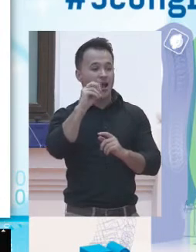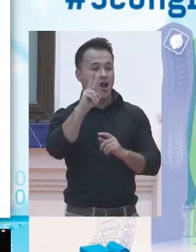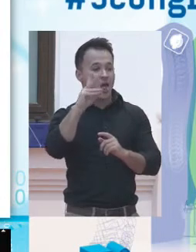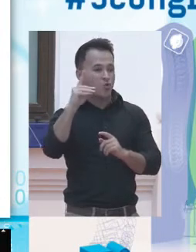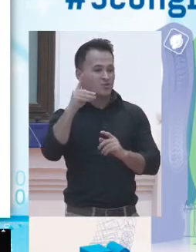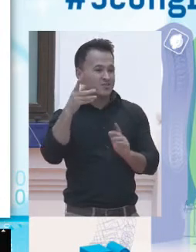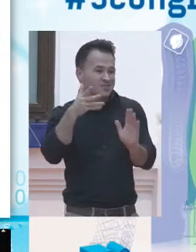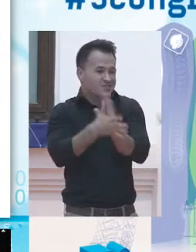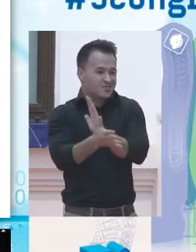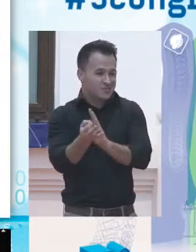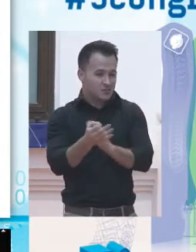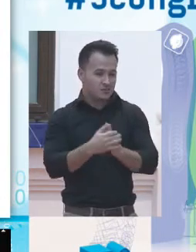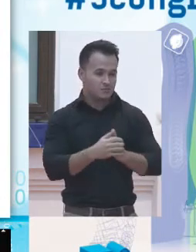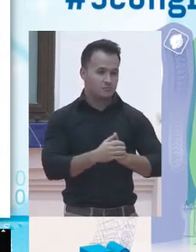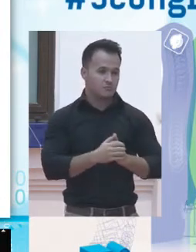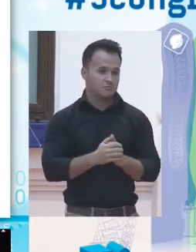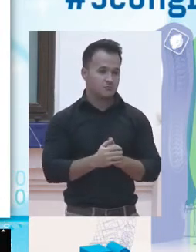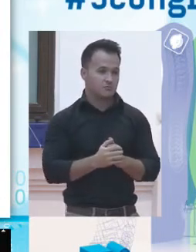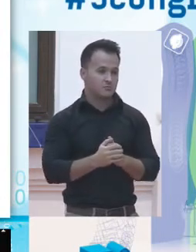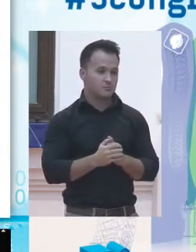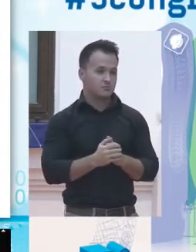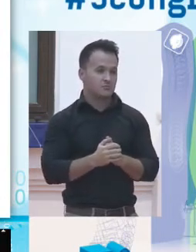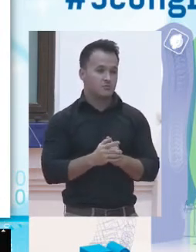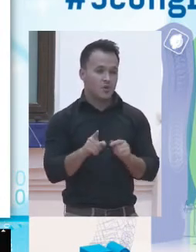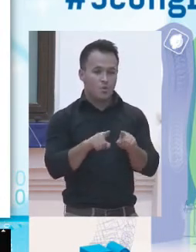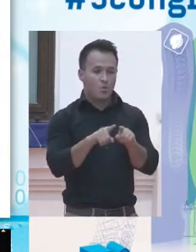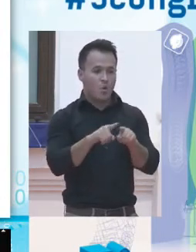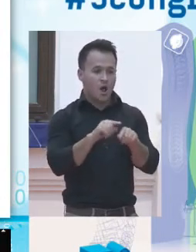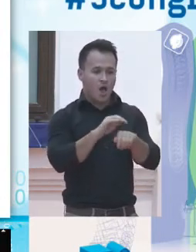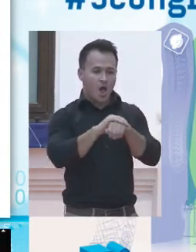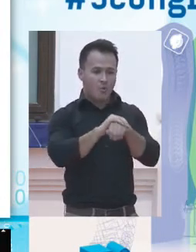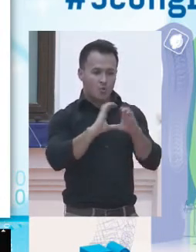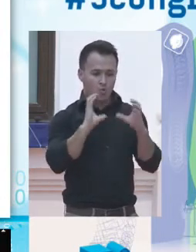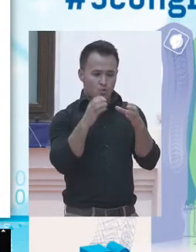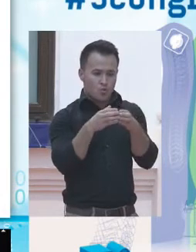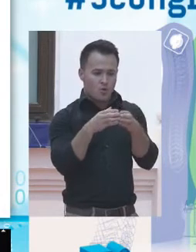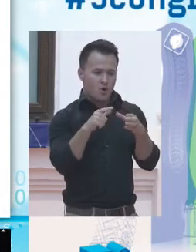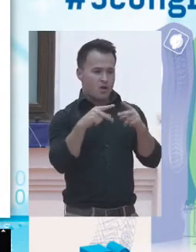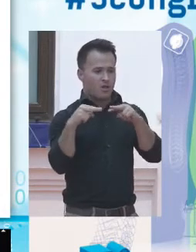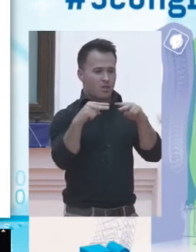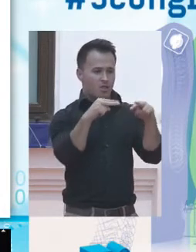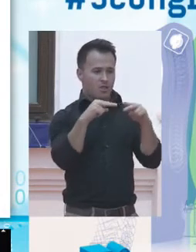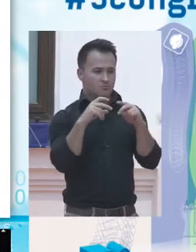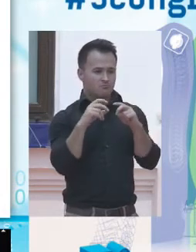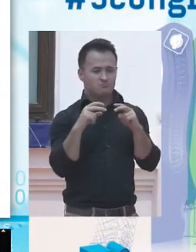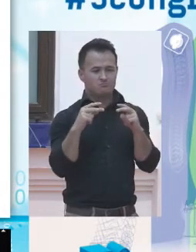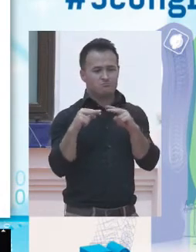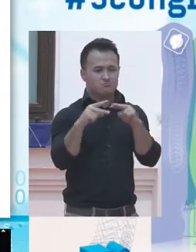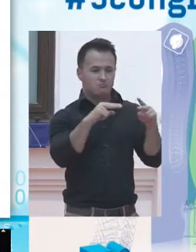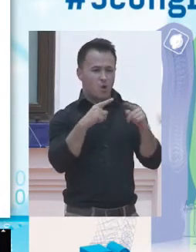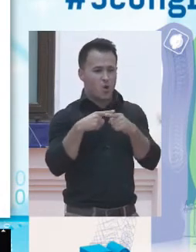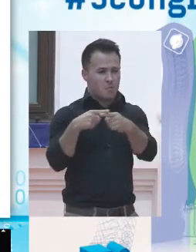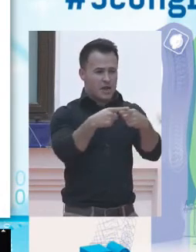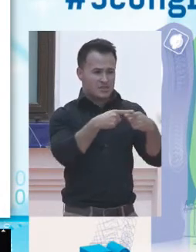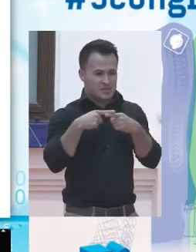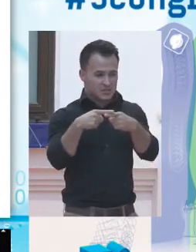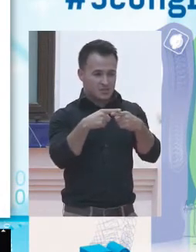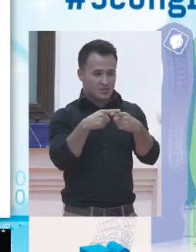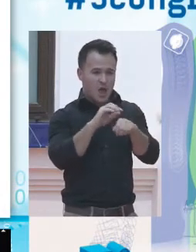ordenadores. Una nube de ordenadores es como un grupo de amigos muy grande que se pone a hablar de cosas y comparten cosas. Esos amigos